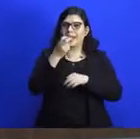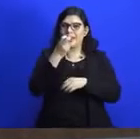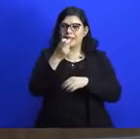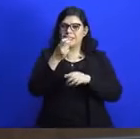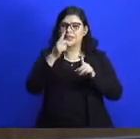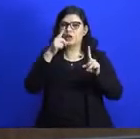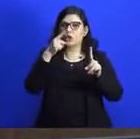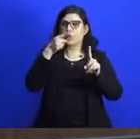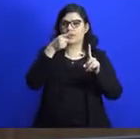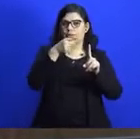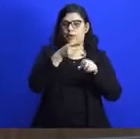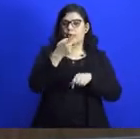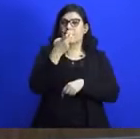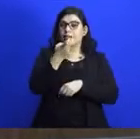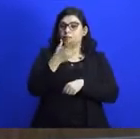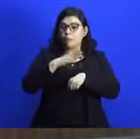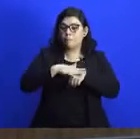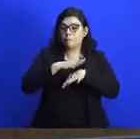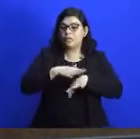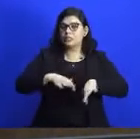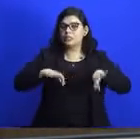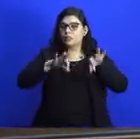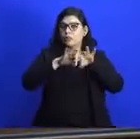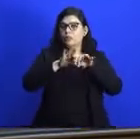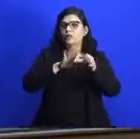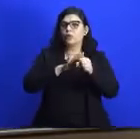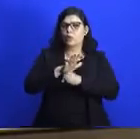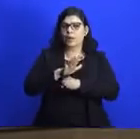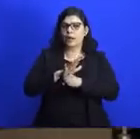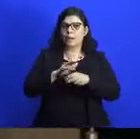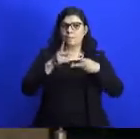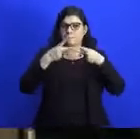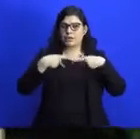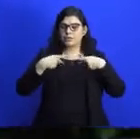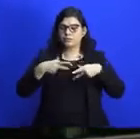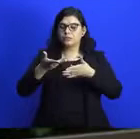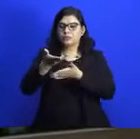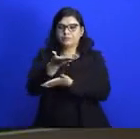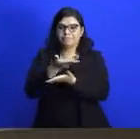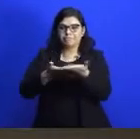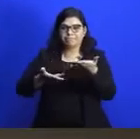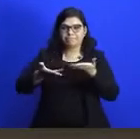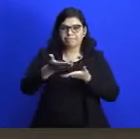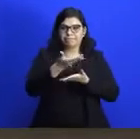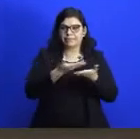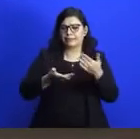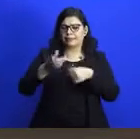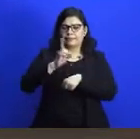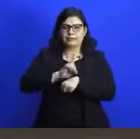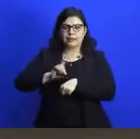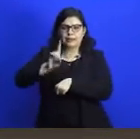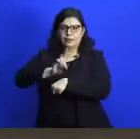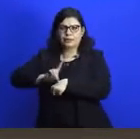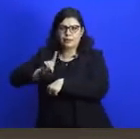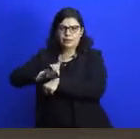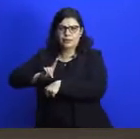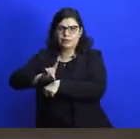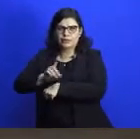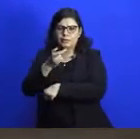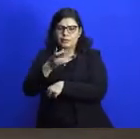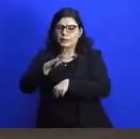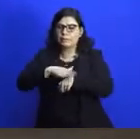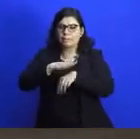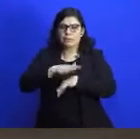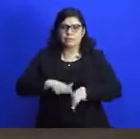Esta es la parte clave, servir a la gente. En todo lo que hacemos. Esta es la clave para ser